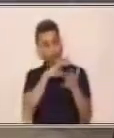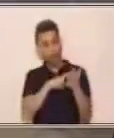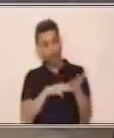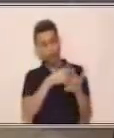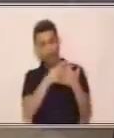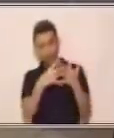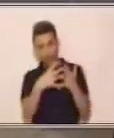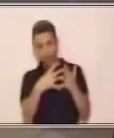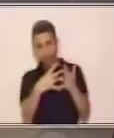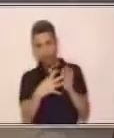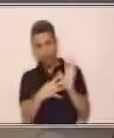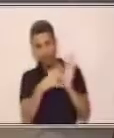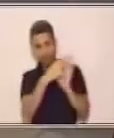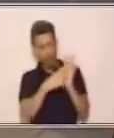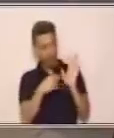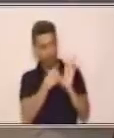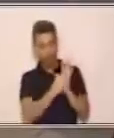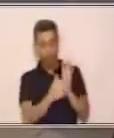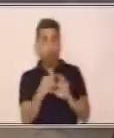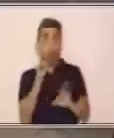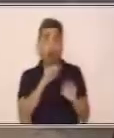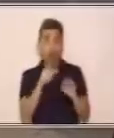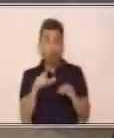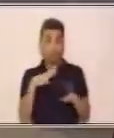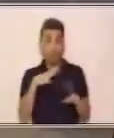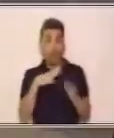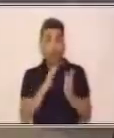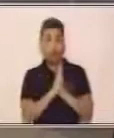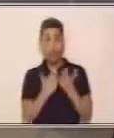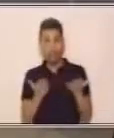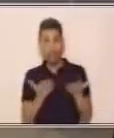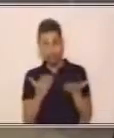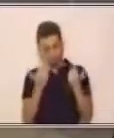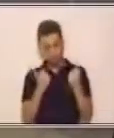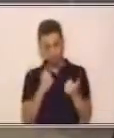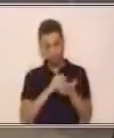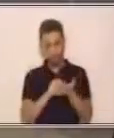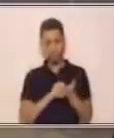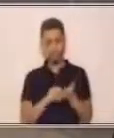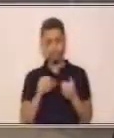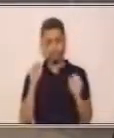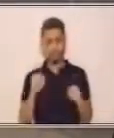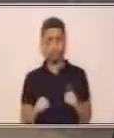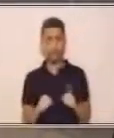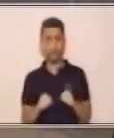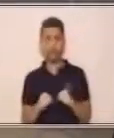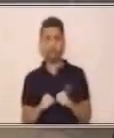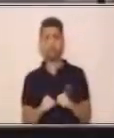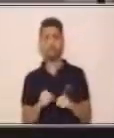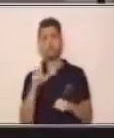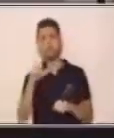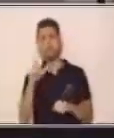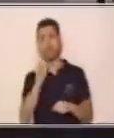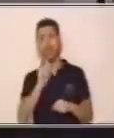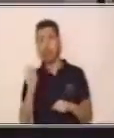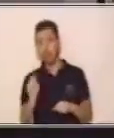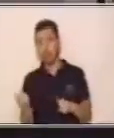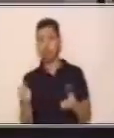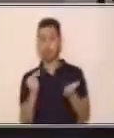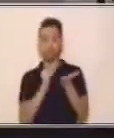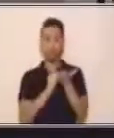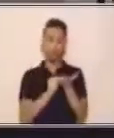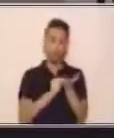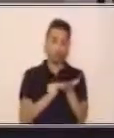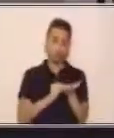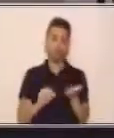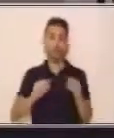o si no, algún cuaderno que tengas para hacer las anotaciones correspondientes. Un lápiz, un borrador,